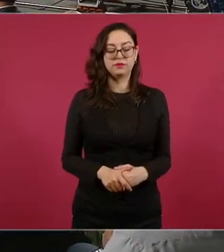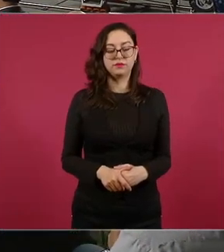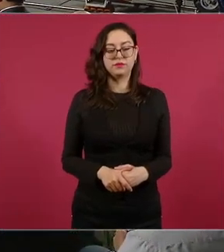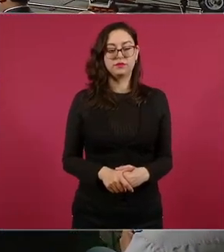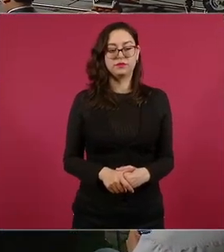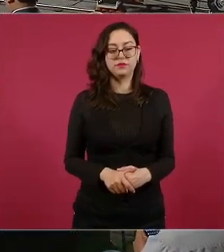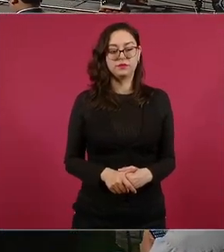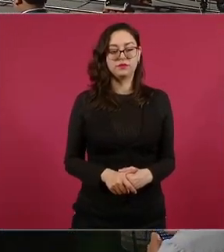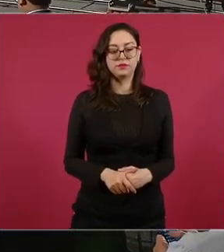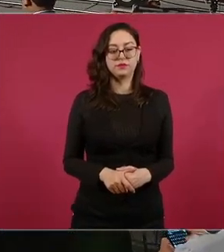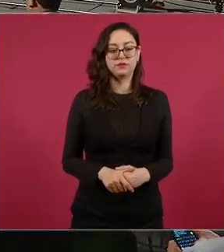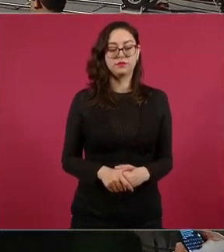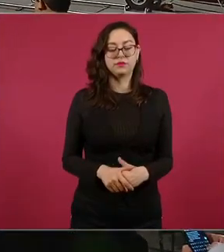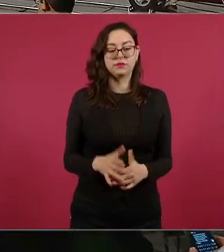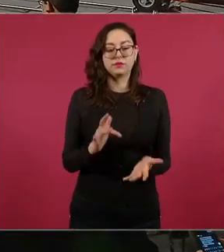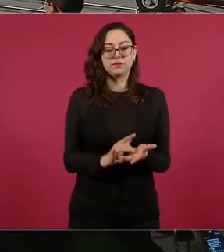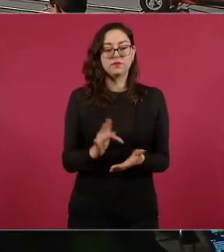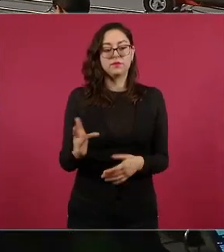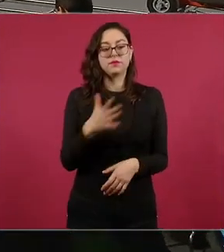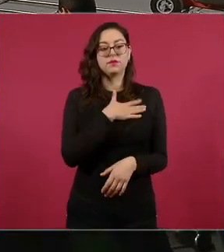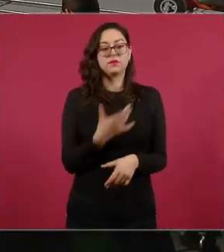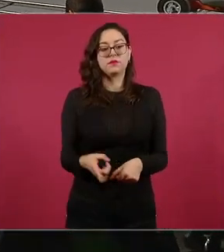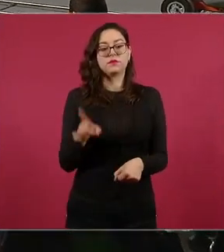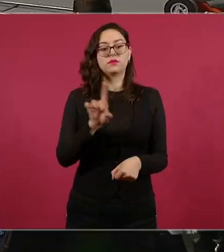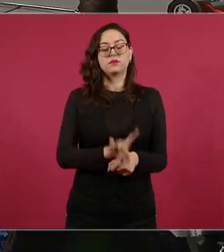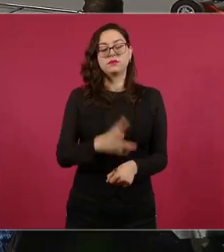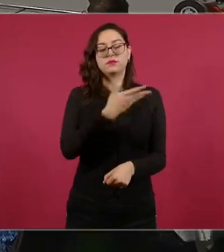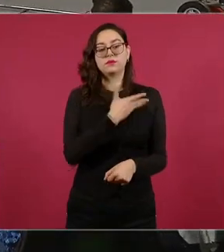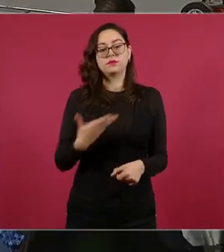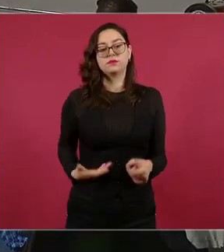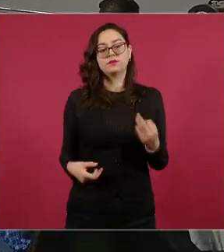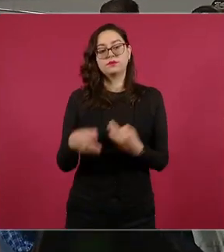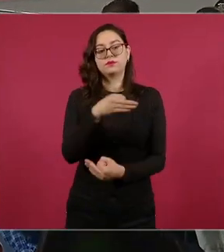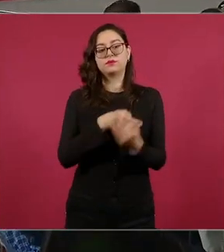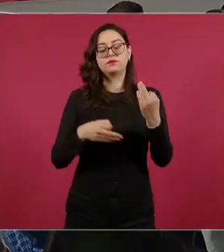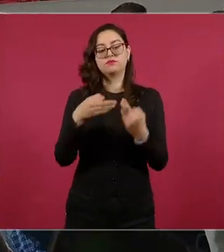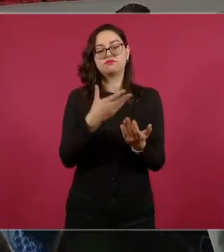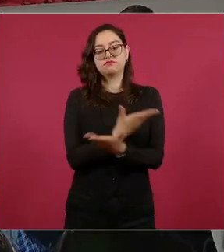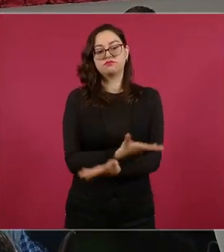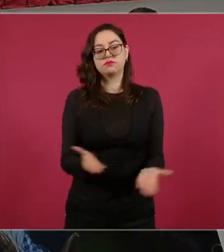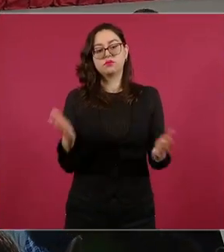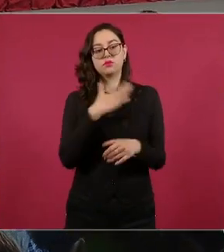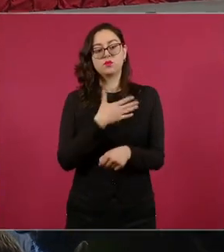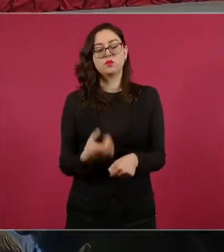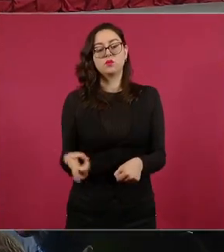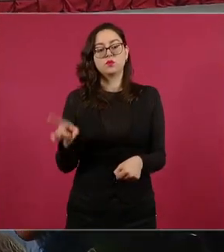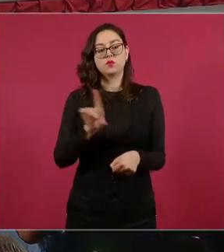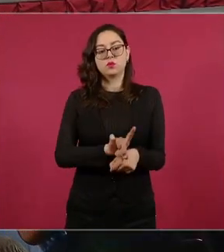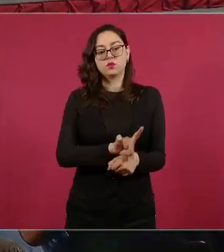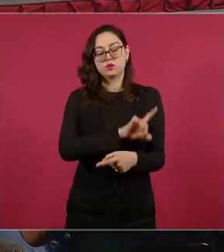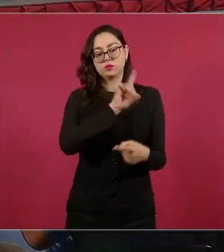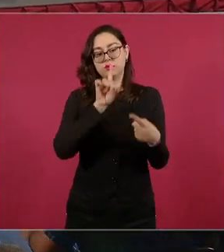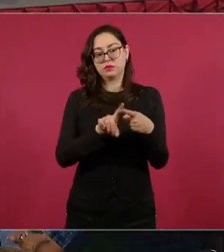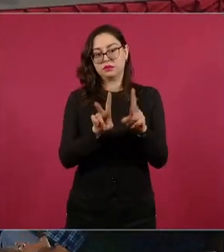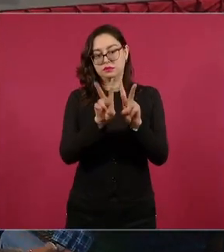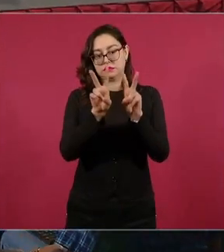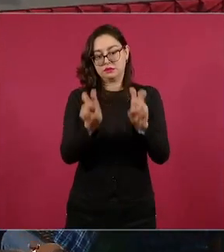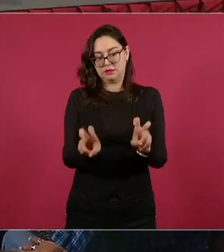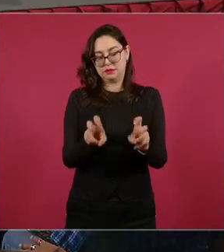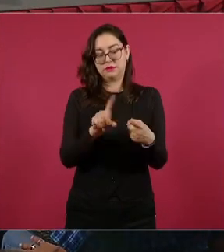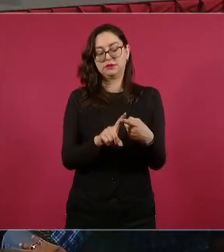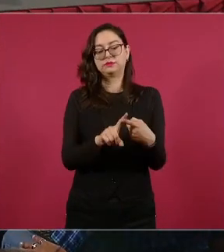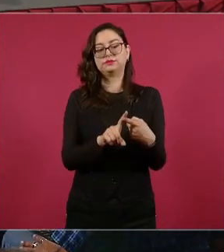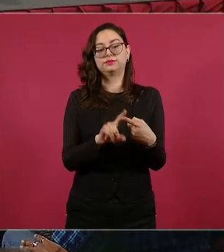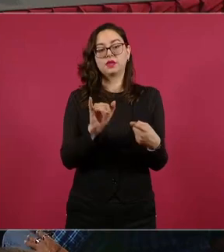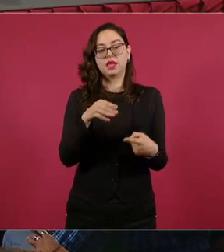Gracias, muy buenos días, señor presidente, a todas y a todos. Presentamos dos temas del avance del IMSS-Bienestar, la institución